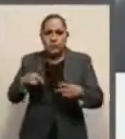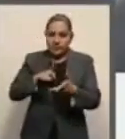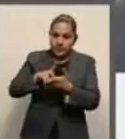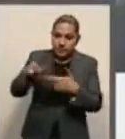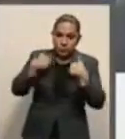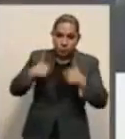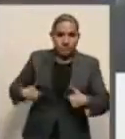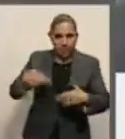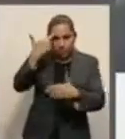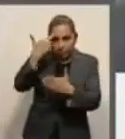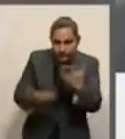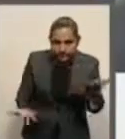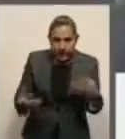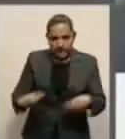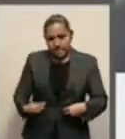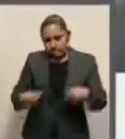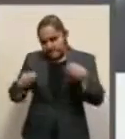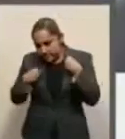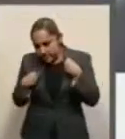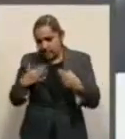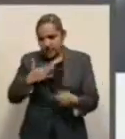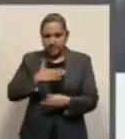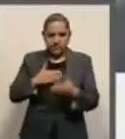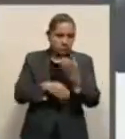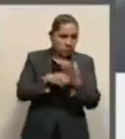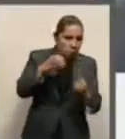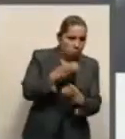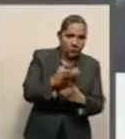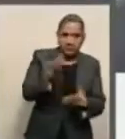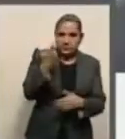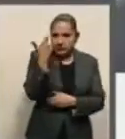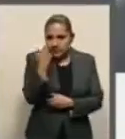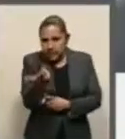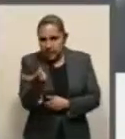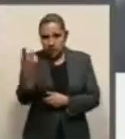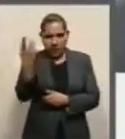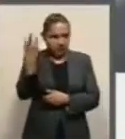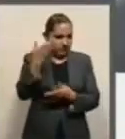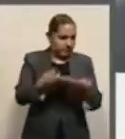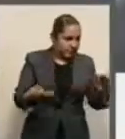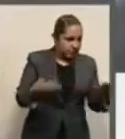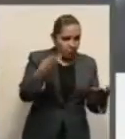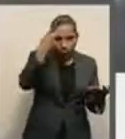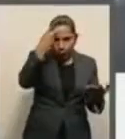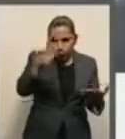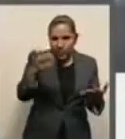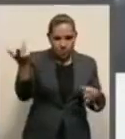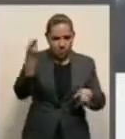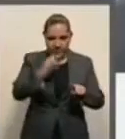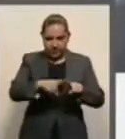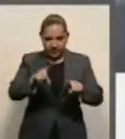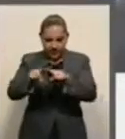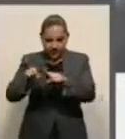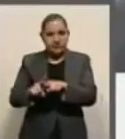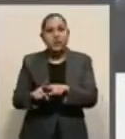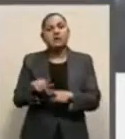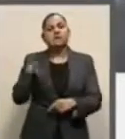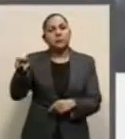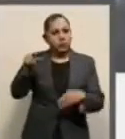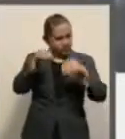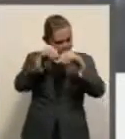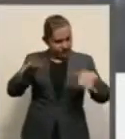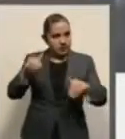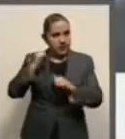la vida el patrimonio la libertad de las personas en la fiscalía de delitos electorales podrá conocer los hechos